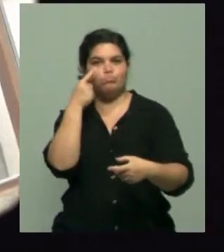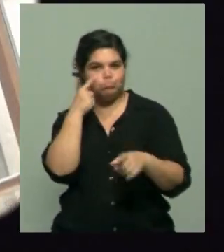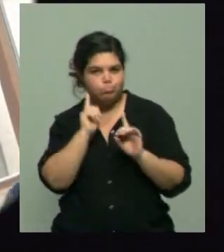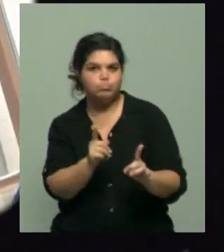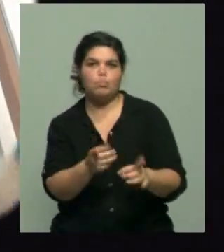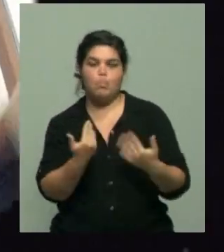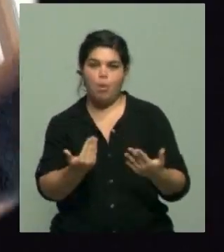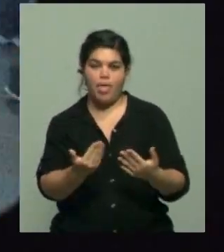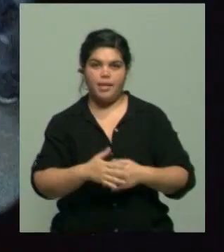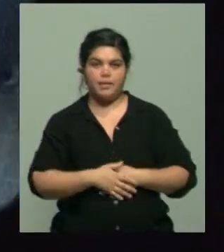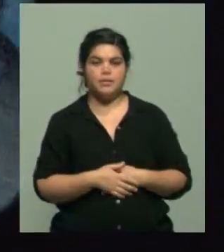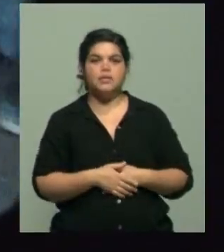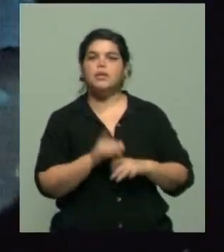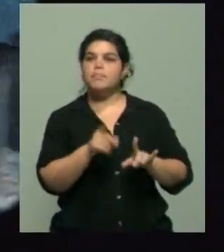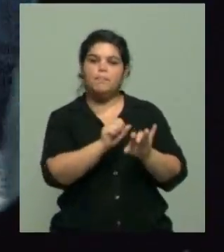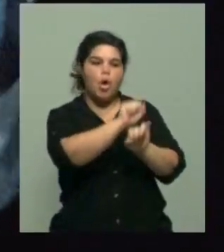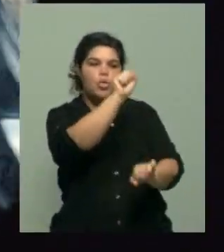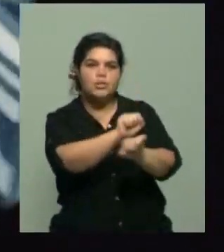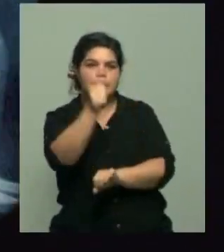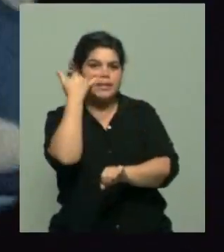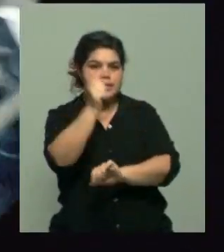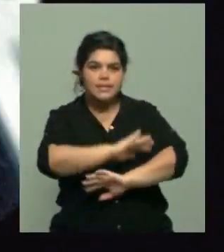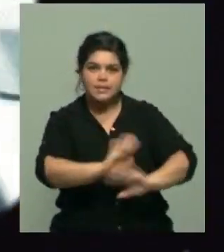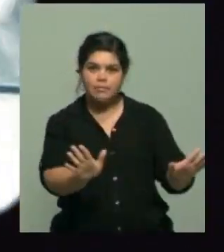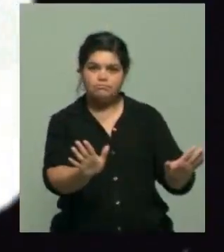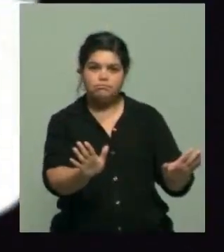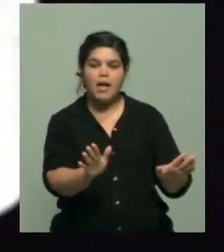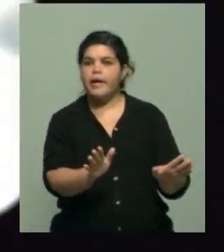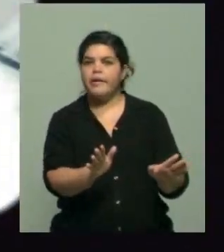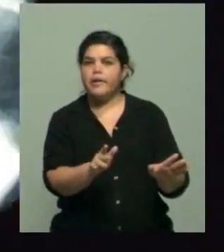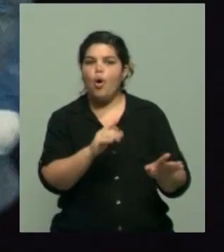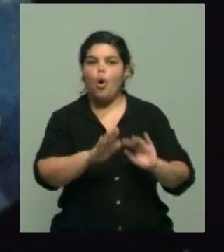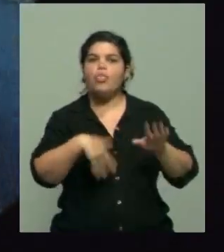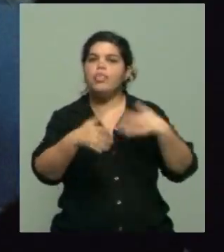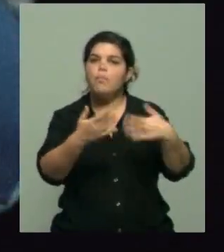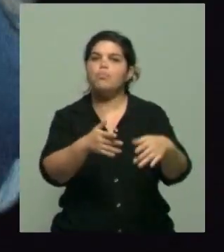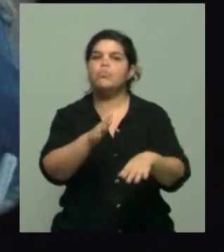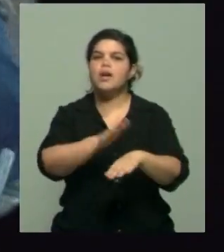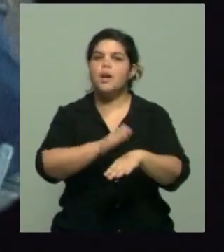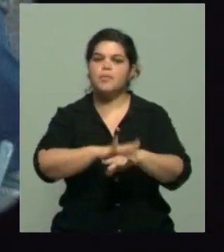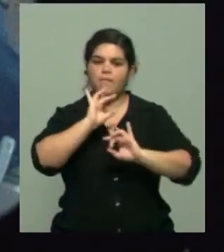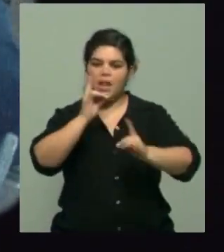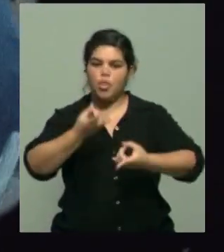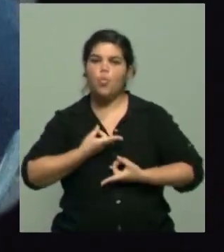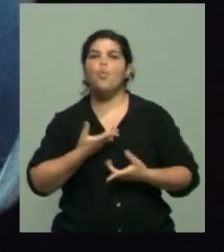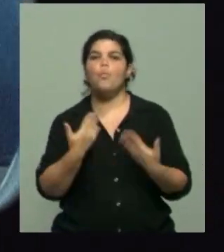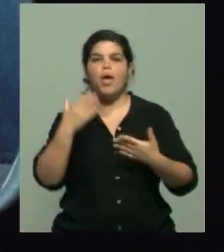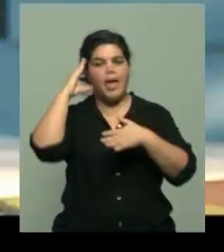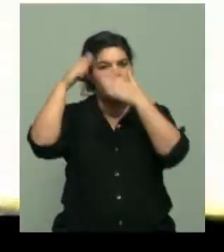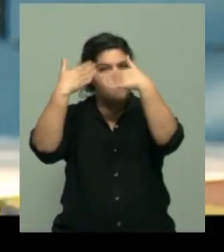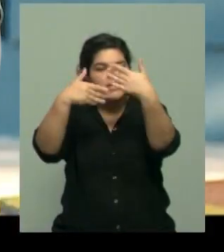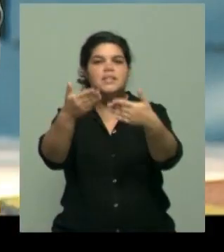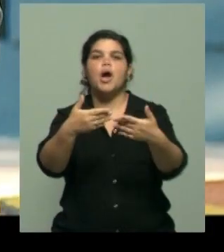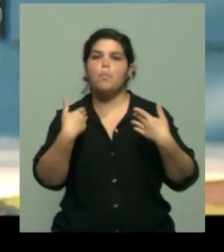que termina y egresan, queda ahí la formación? ¿O realmente es responsabilidad del docente, en la medida de lo posible, poder